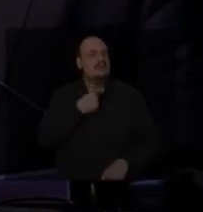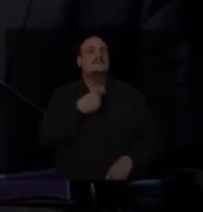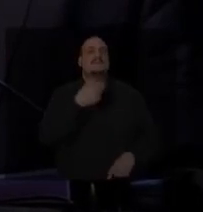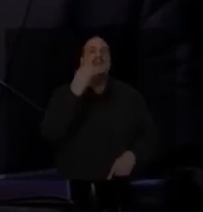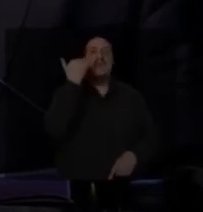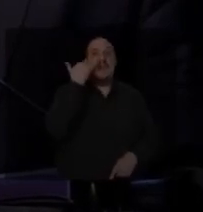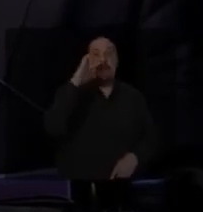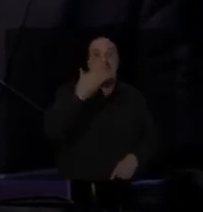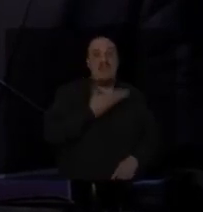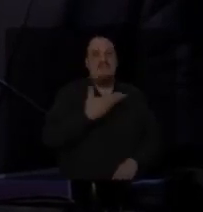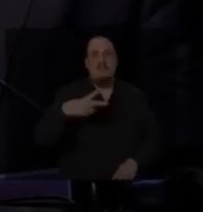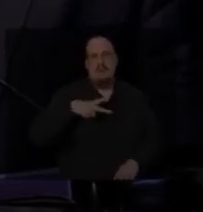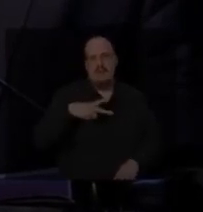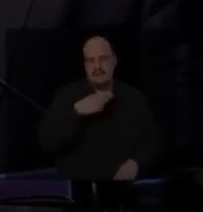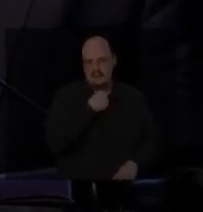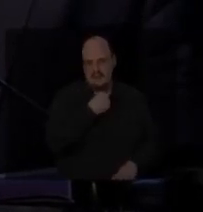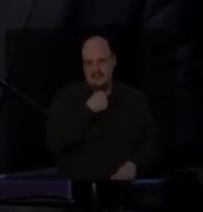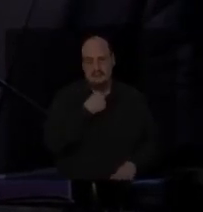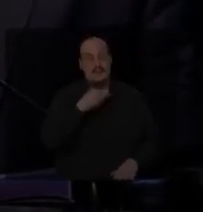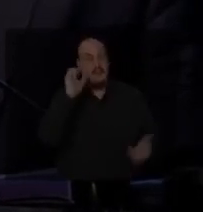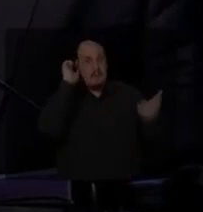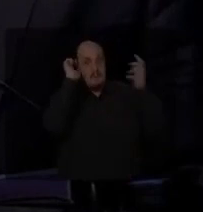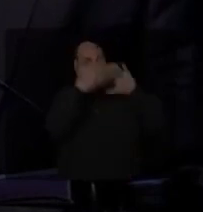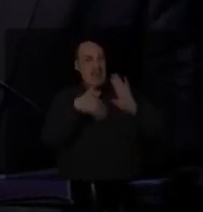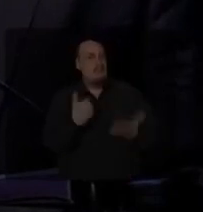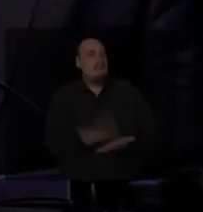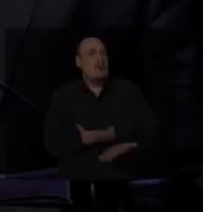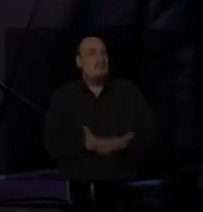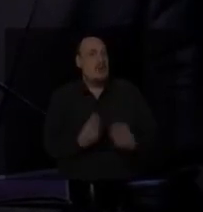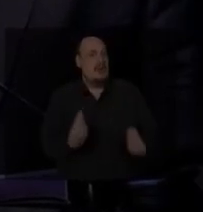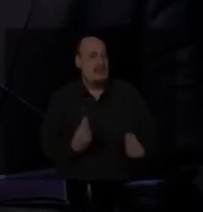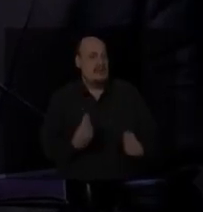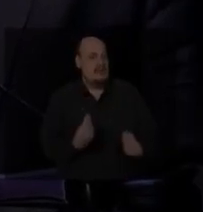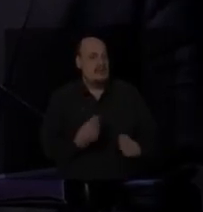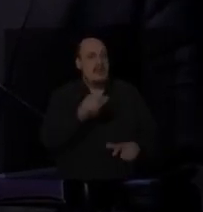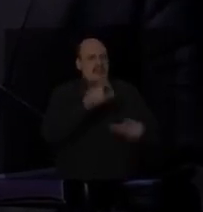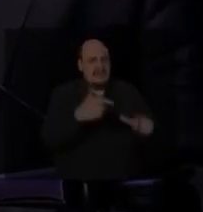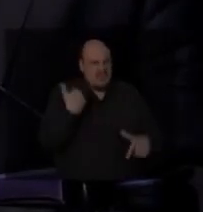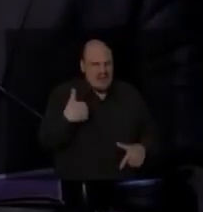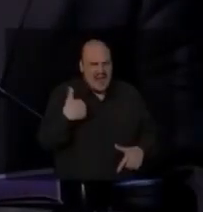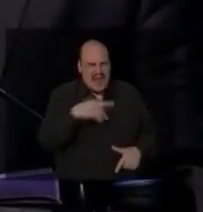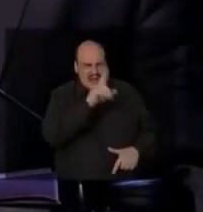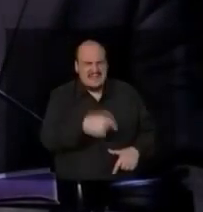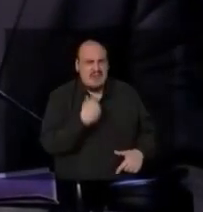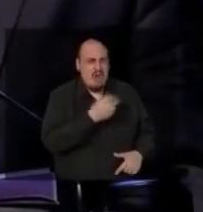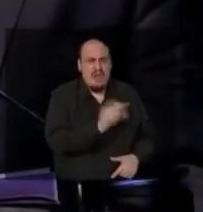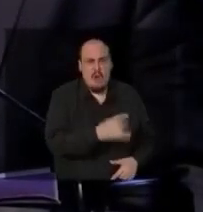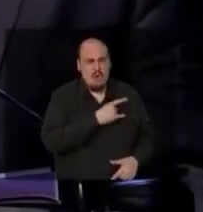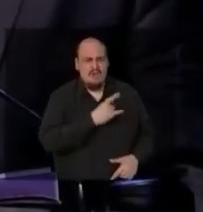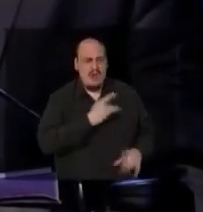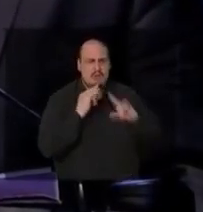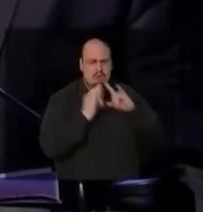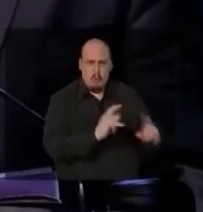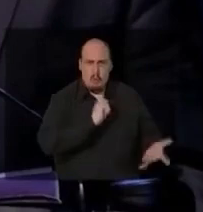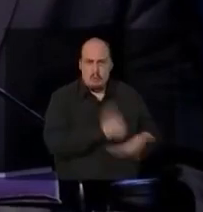YPF. Milei plantea que de alguna manera cada hijo de argentinos y argentinas pague la universidad y